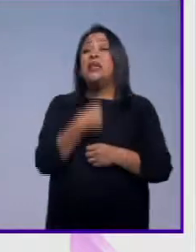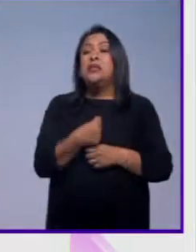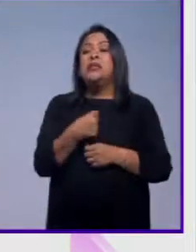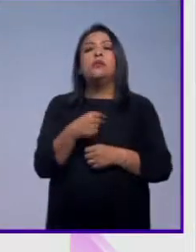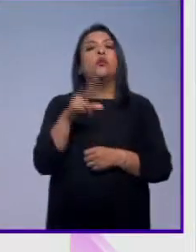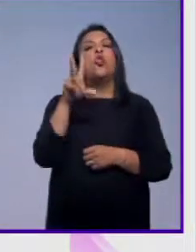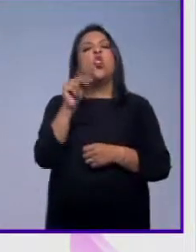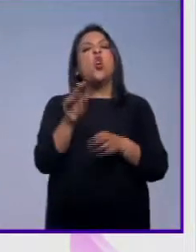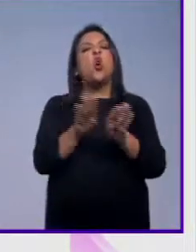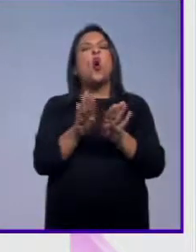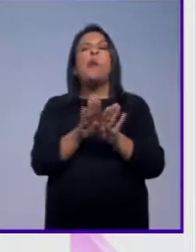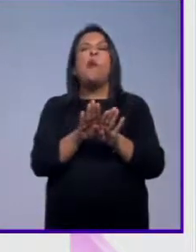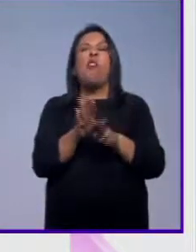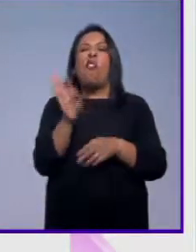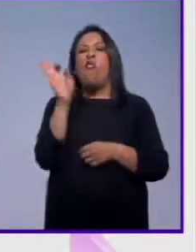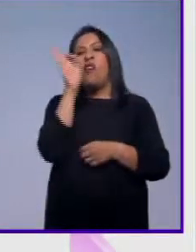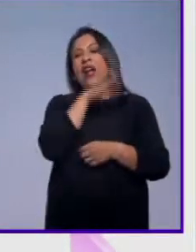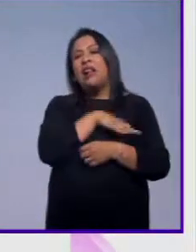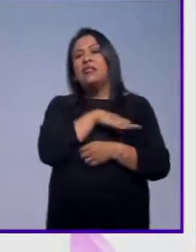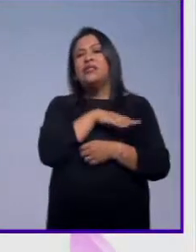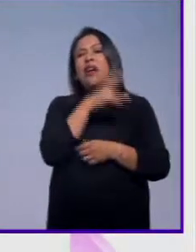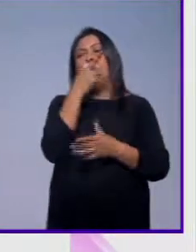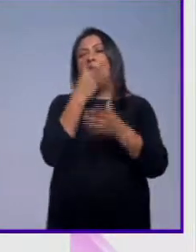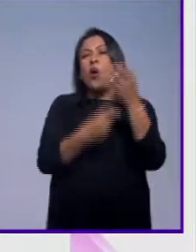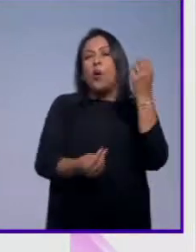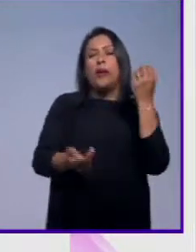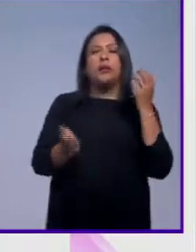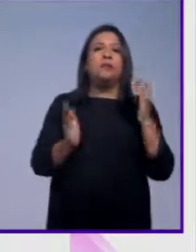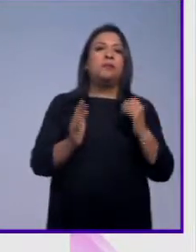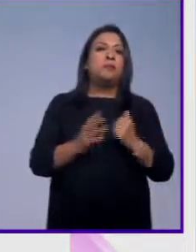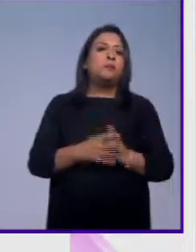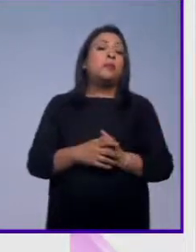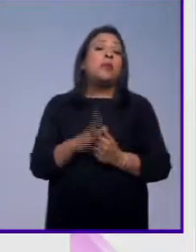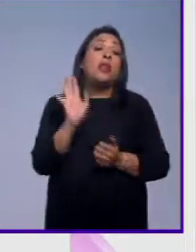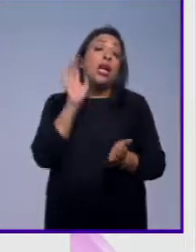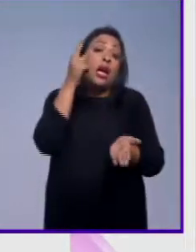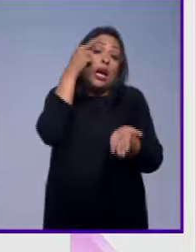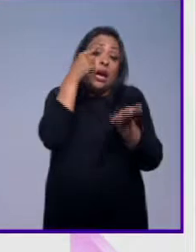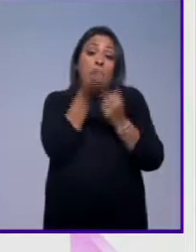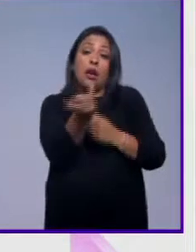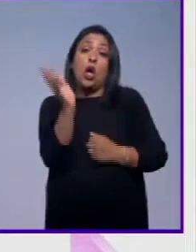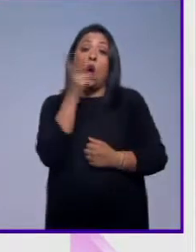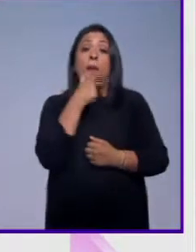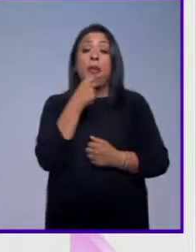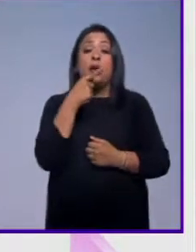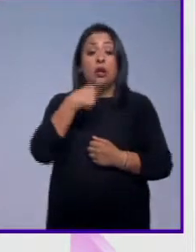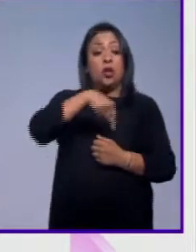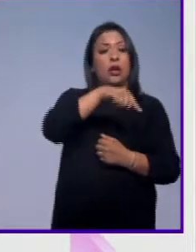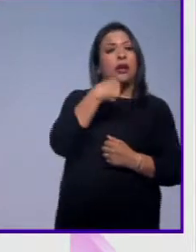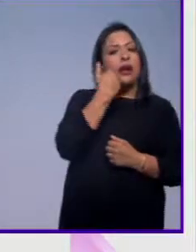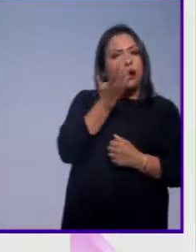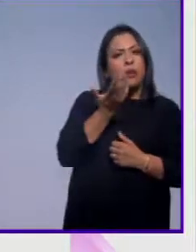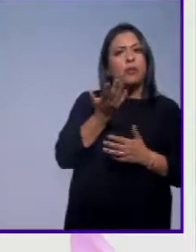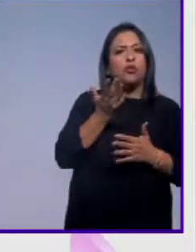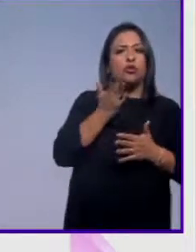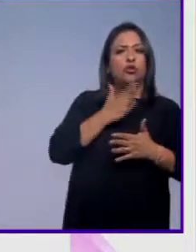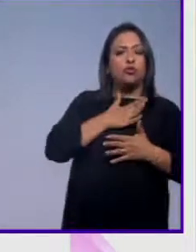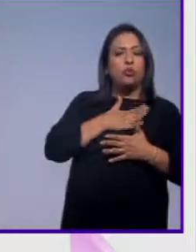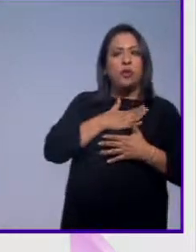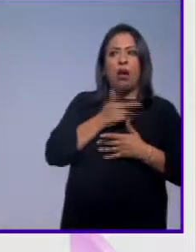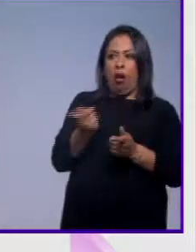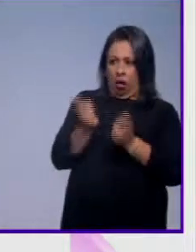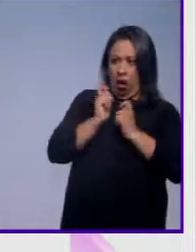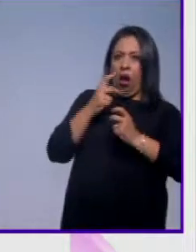esta falsa dualidad en la que creen muchos hombres que las mujeres queremos su espacio su poder